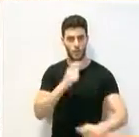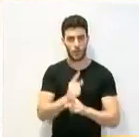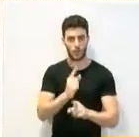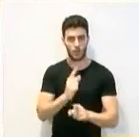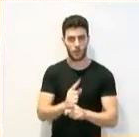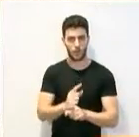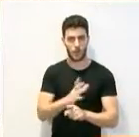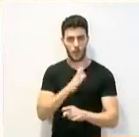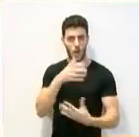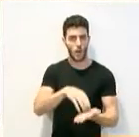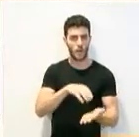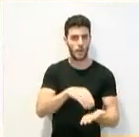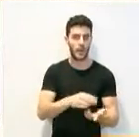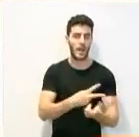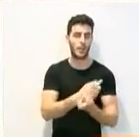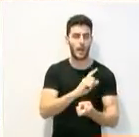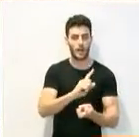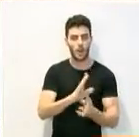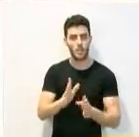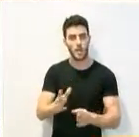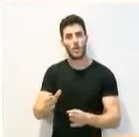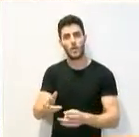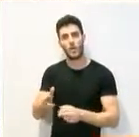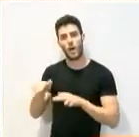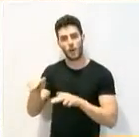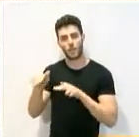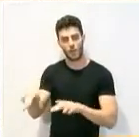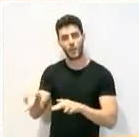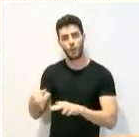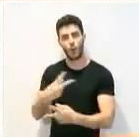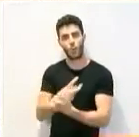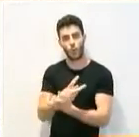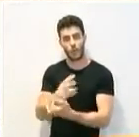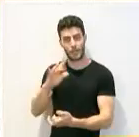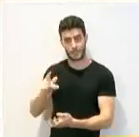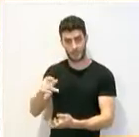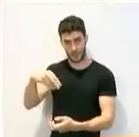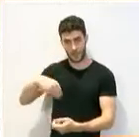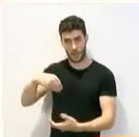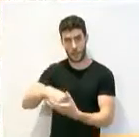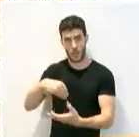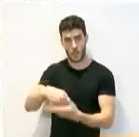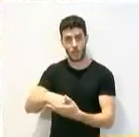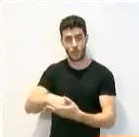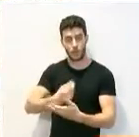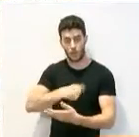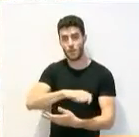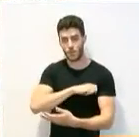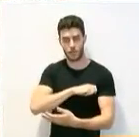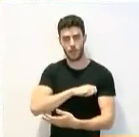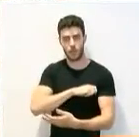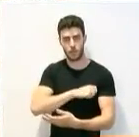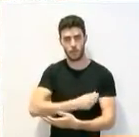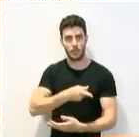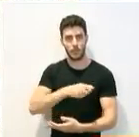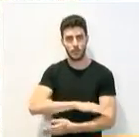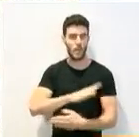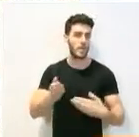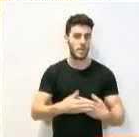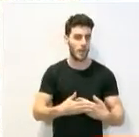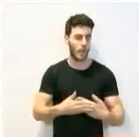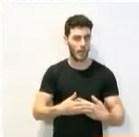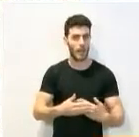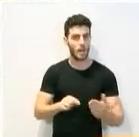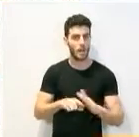residuos nucleares, pero el armamento nuclear sí que ha estado también en territorio español; y el cierre progresivo de las bases